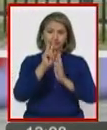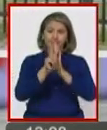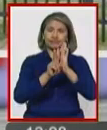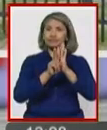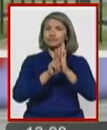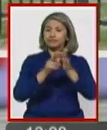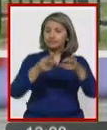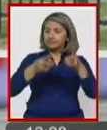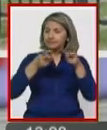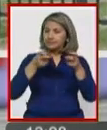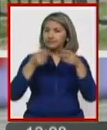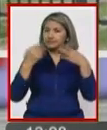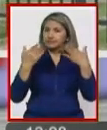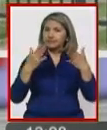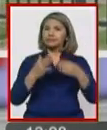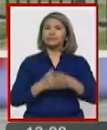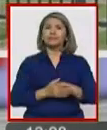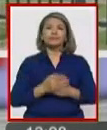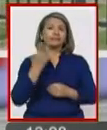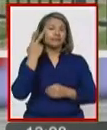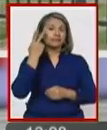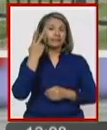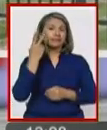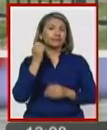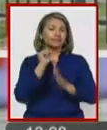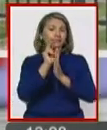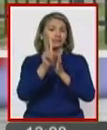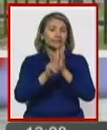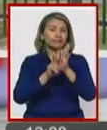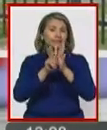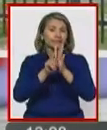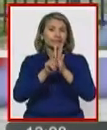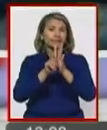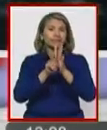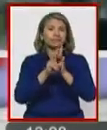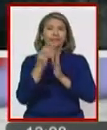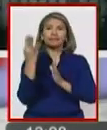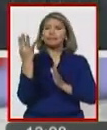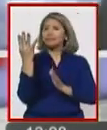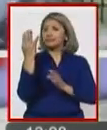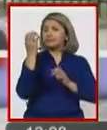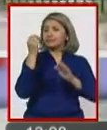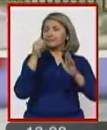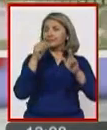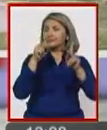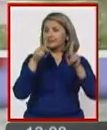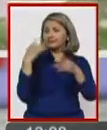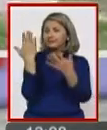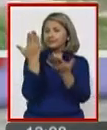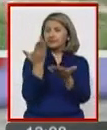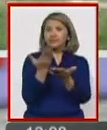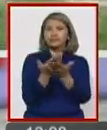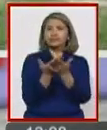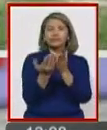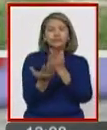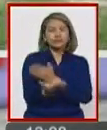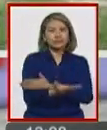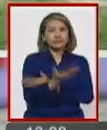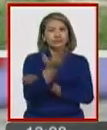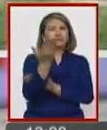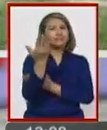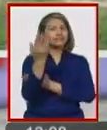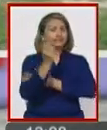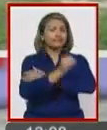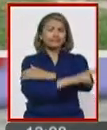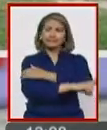cámaras de seguridad lograron captar, como se puede ver en las imágenes, a cuatro personas que llegaron en la madrugada y